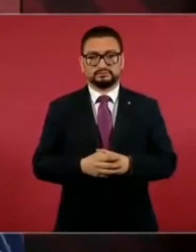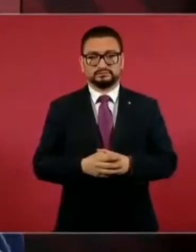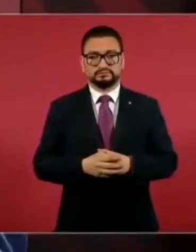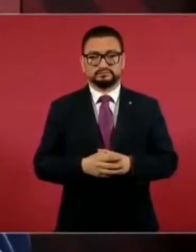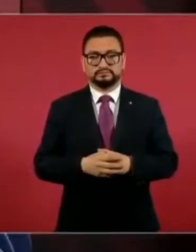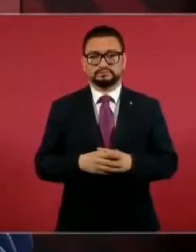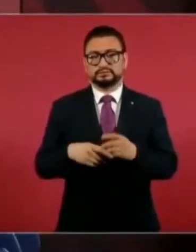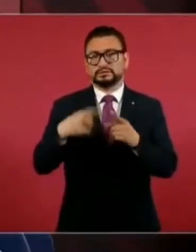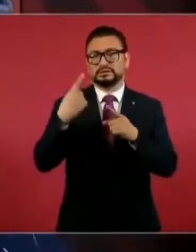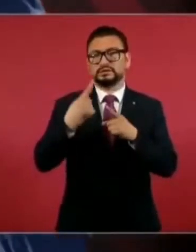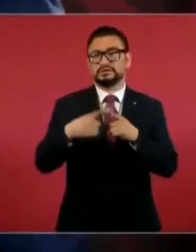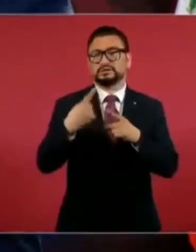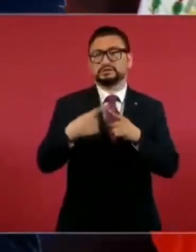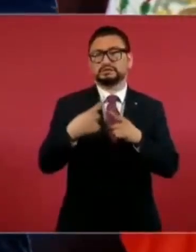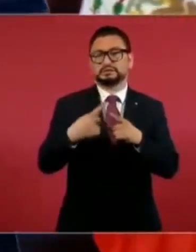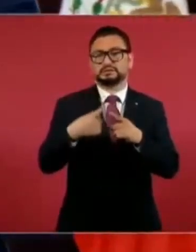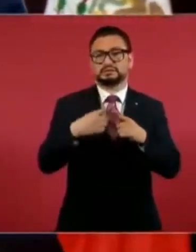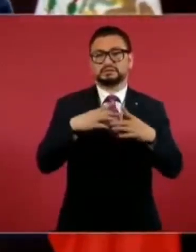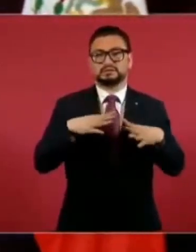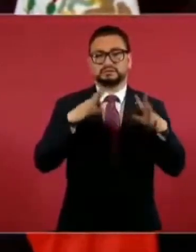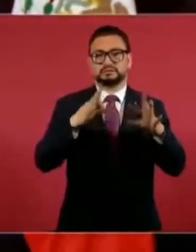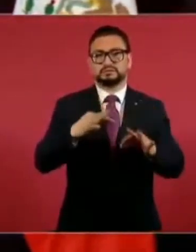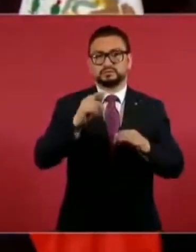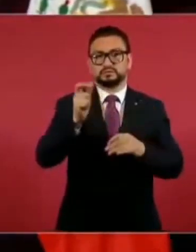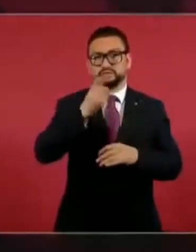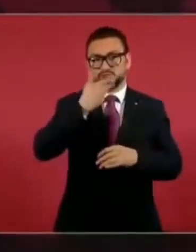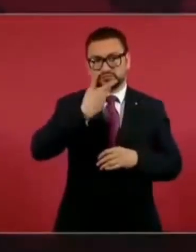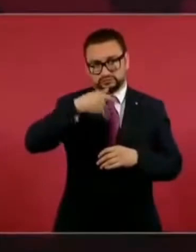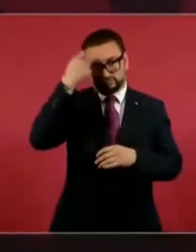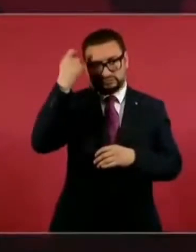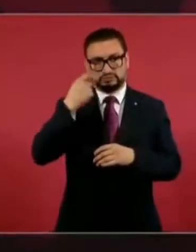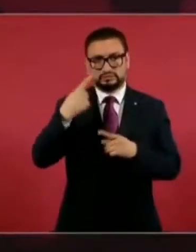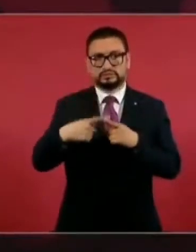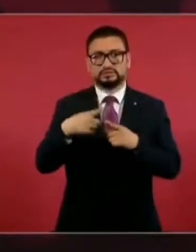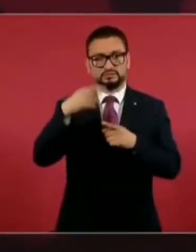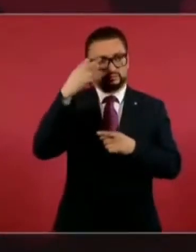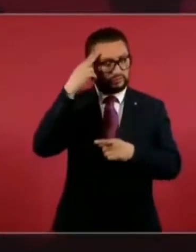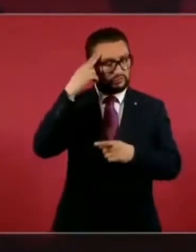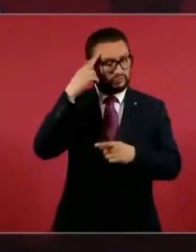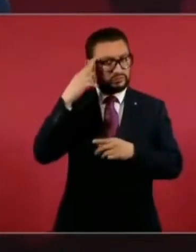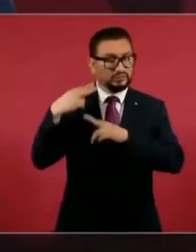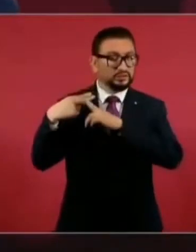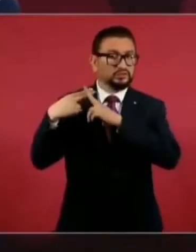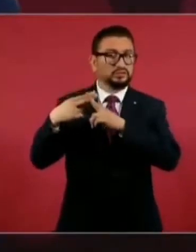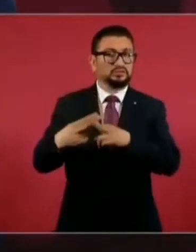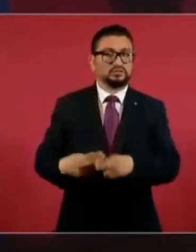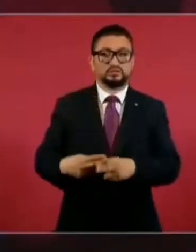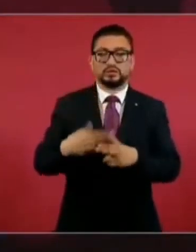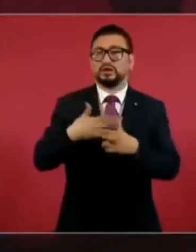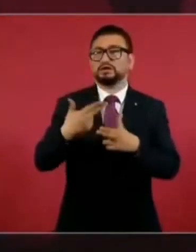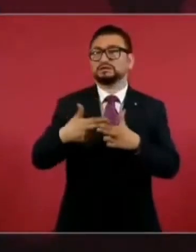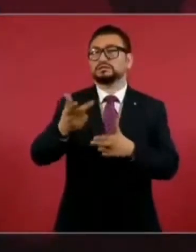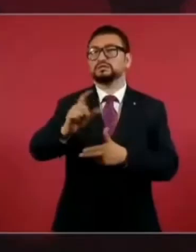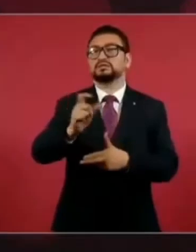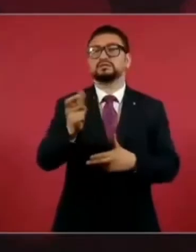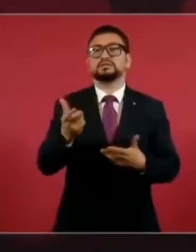¿Quién creó lo del tapado? Porfirio Díaz. ¿Y hasta cuándo se mantuvo el tapado?